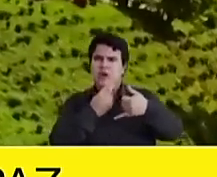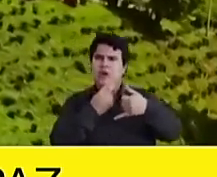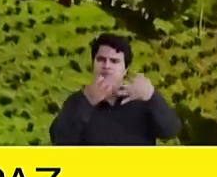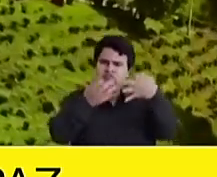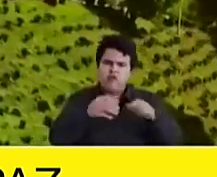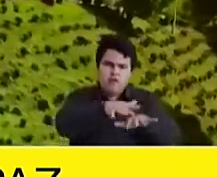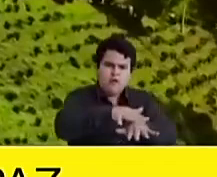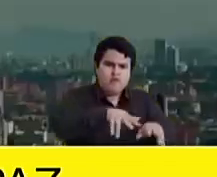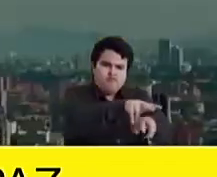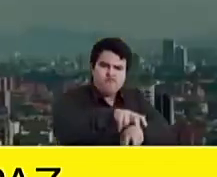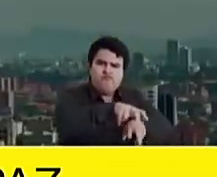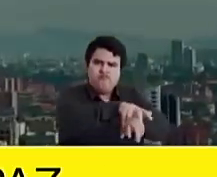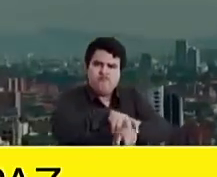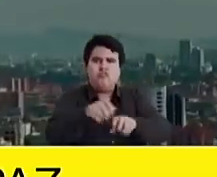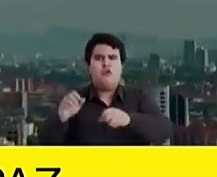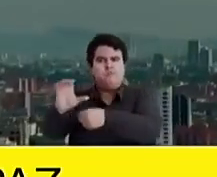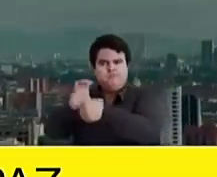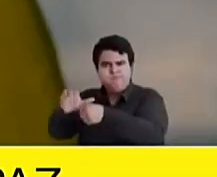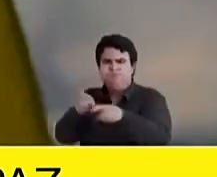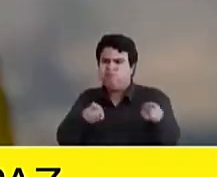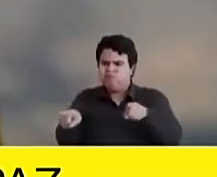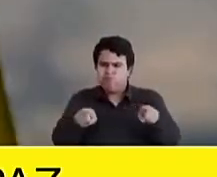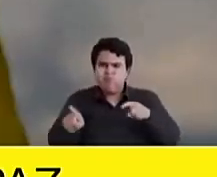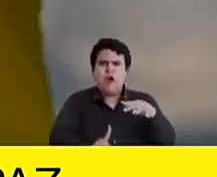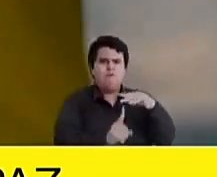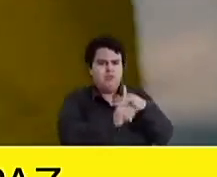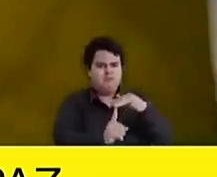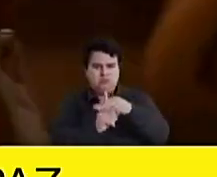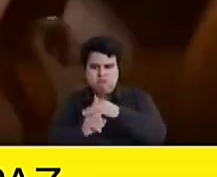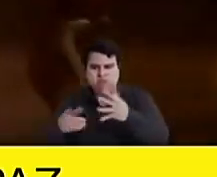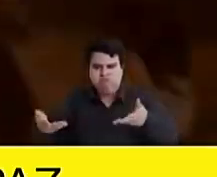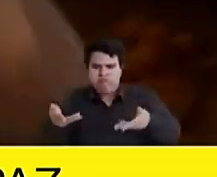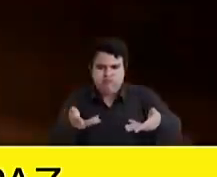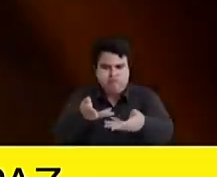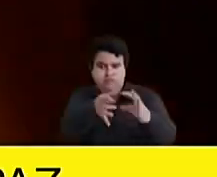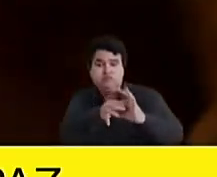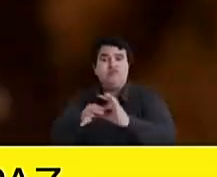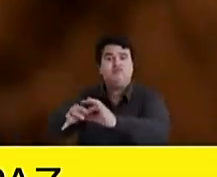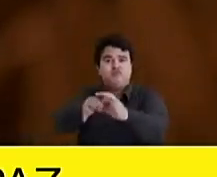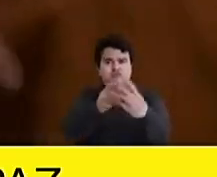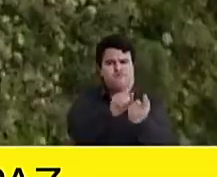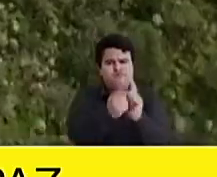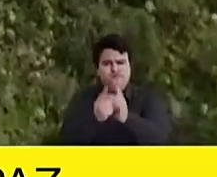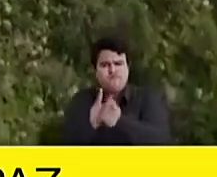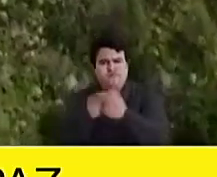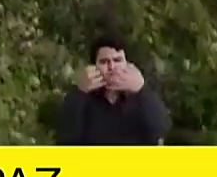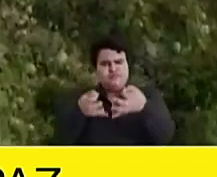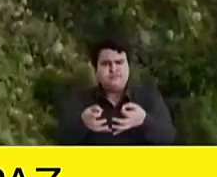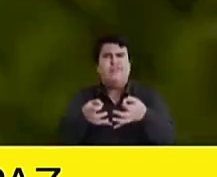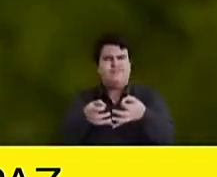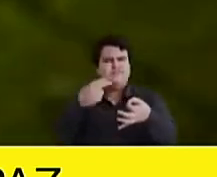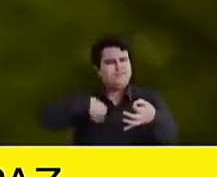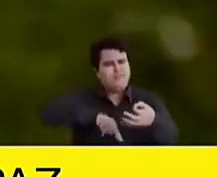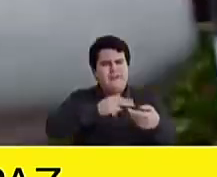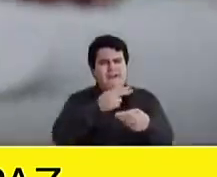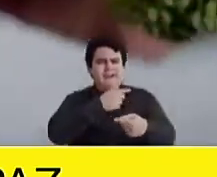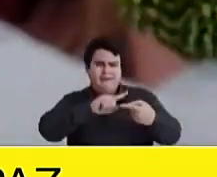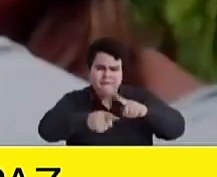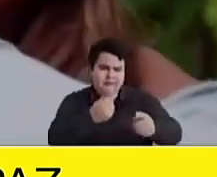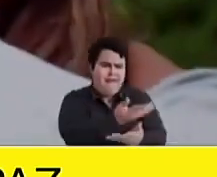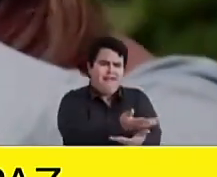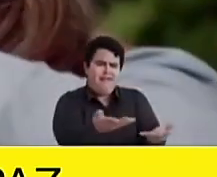muy interesante que, como les decía ahora, también tiene que ver con el trabajo de un turismo mucho más consciente y mucho más responsable. El